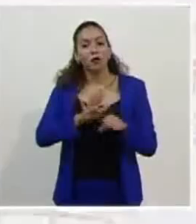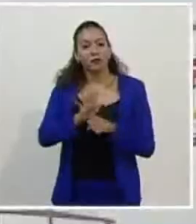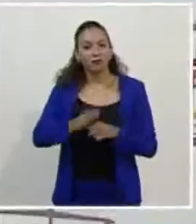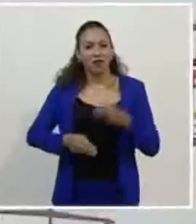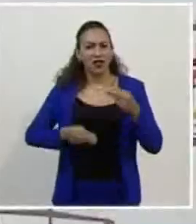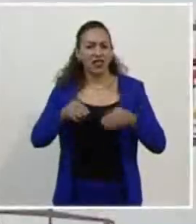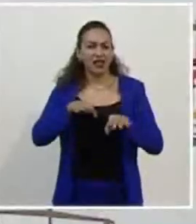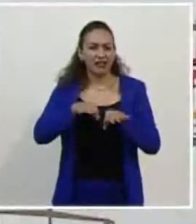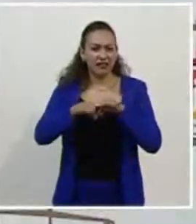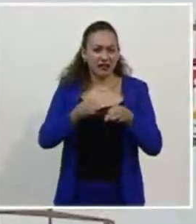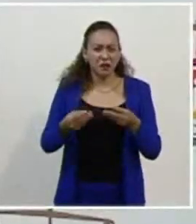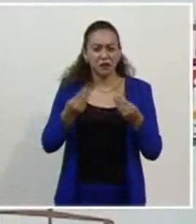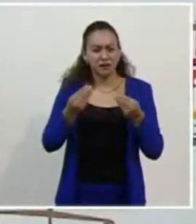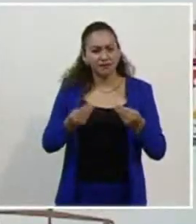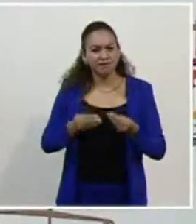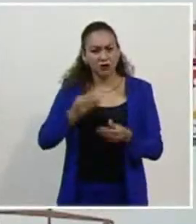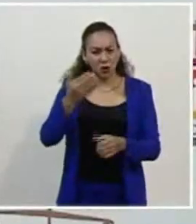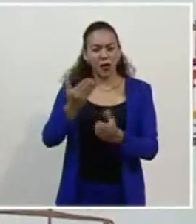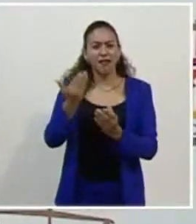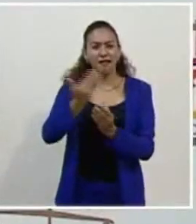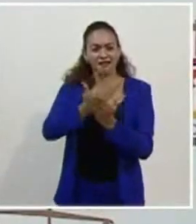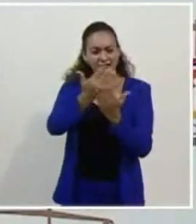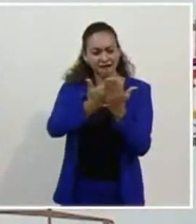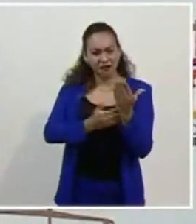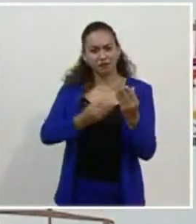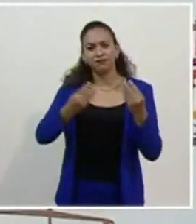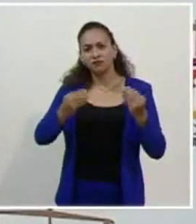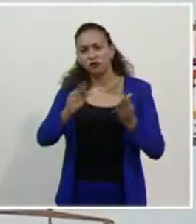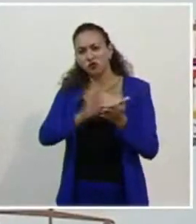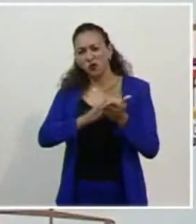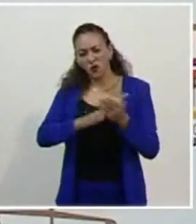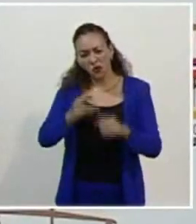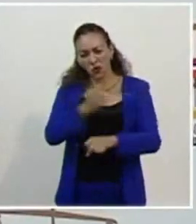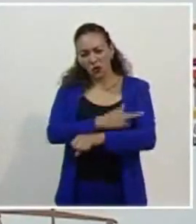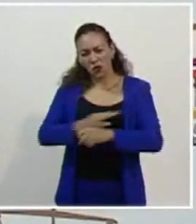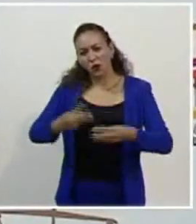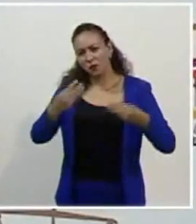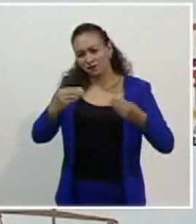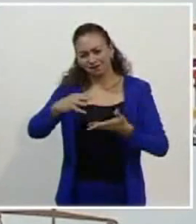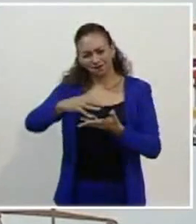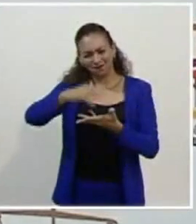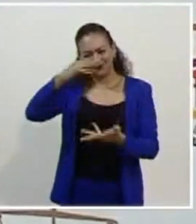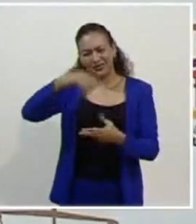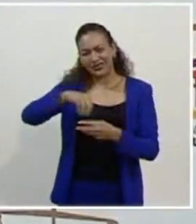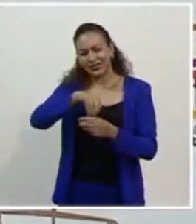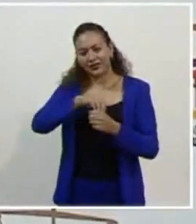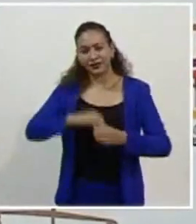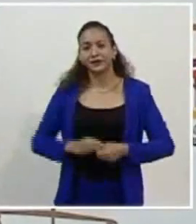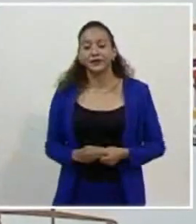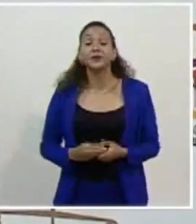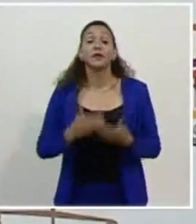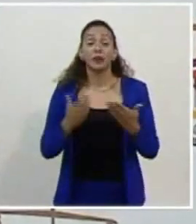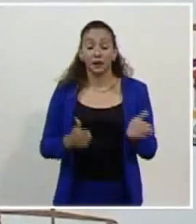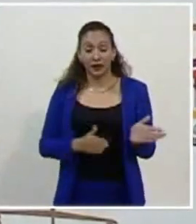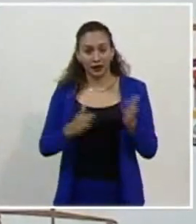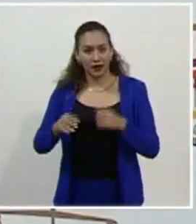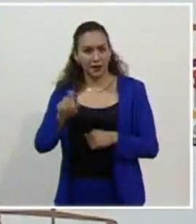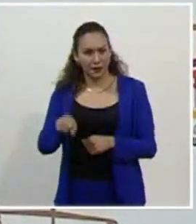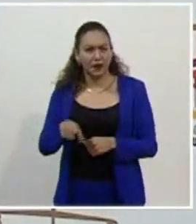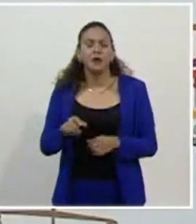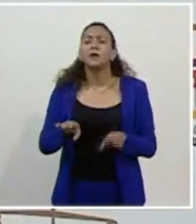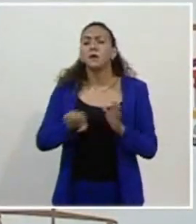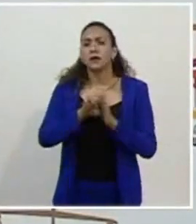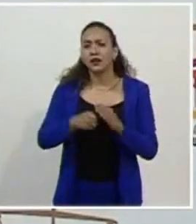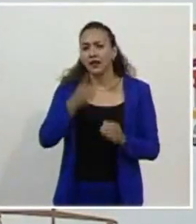judicial. La falta de capacitación y especialización en los diferentes sectores, ¿no? No solamente hablar como de las instituciones, sino de